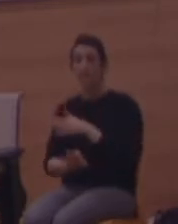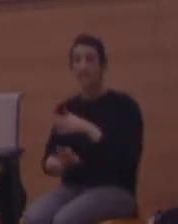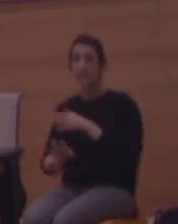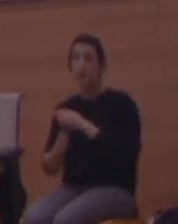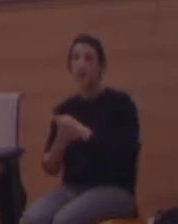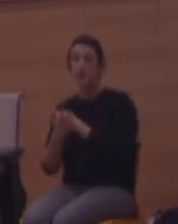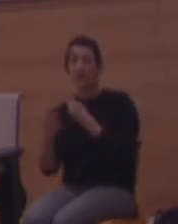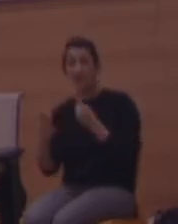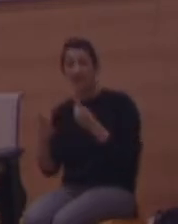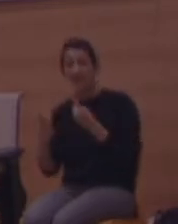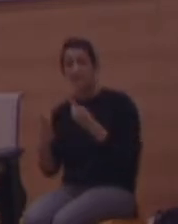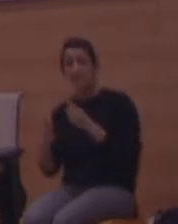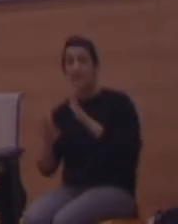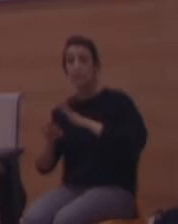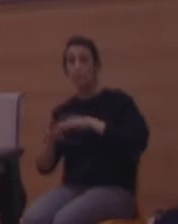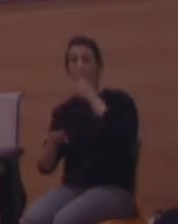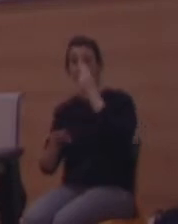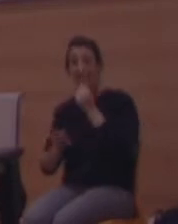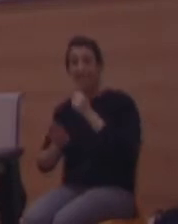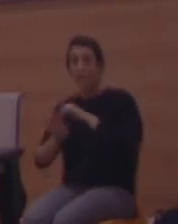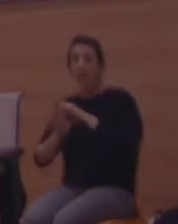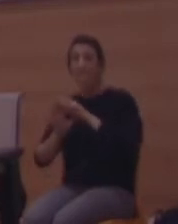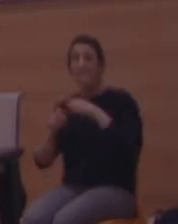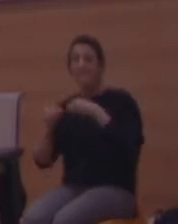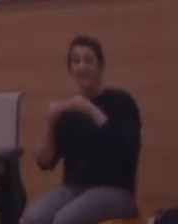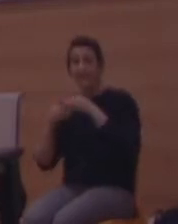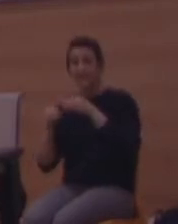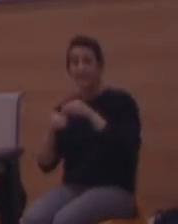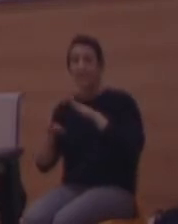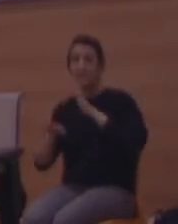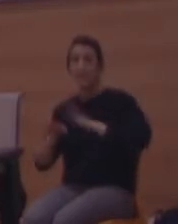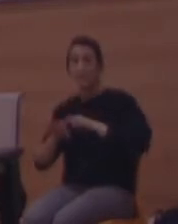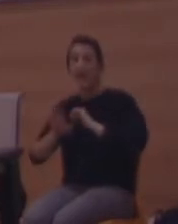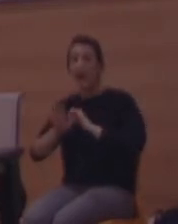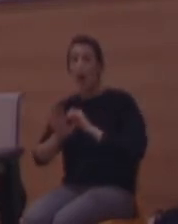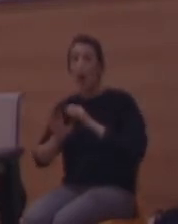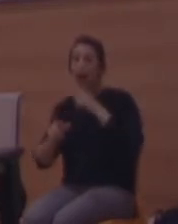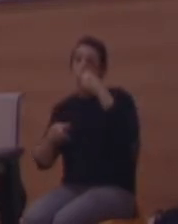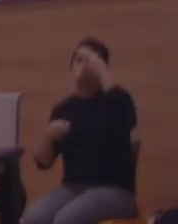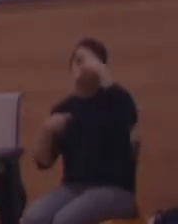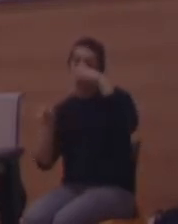16, serían para alteraciones flexibles de protección y para cierto grado de corrección.